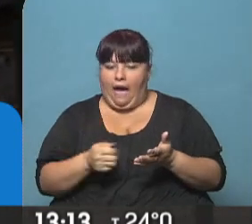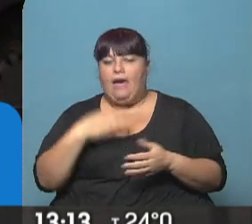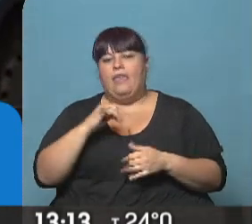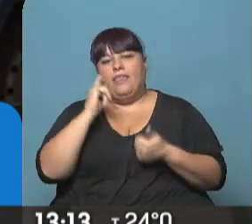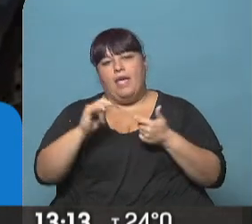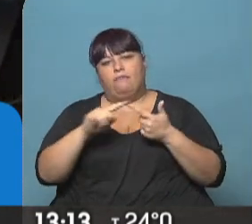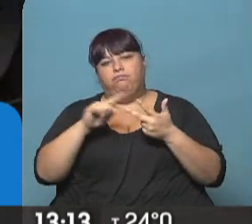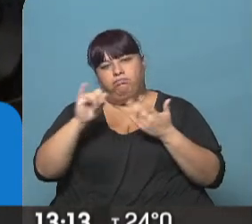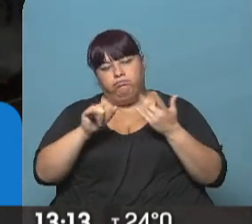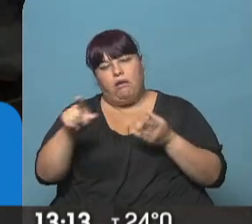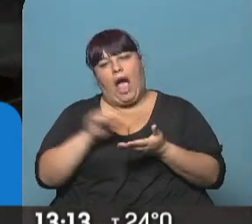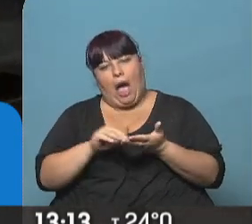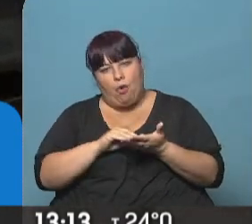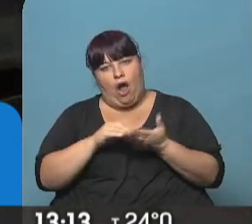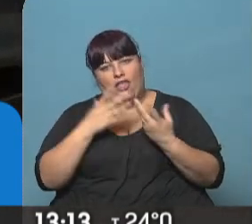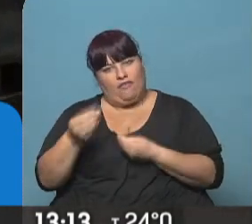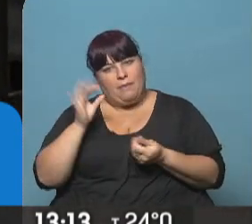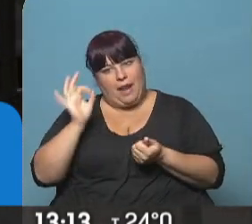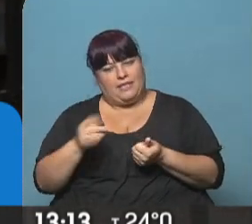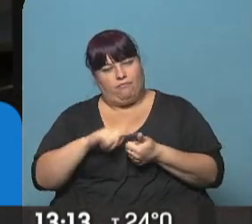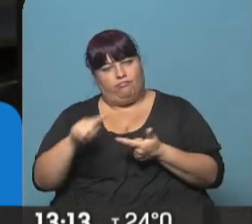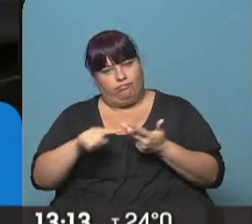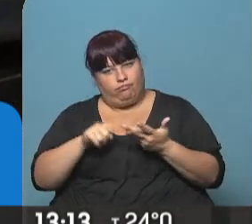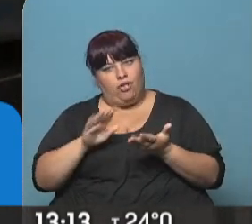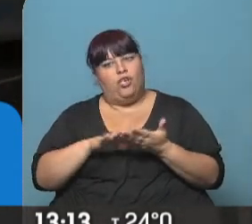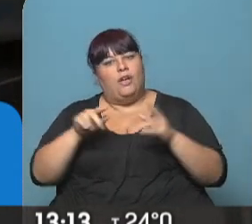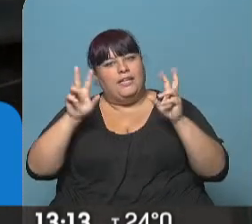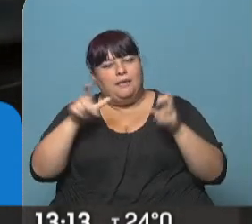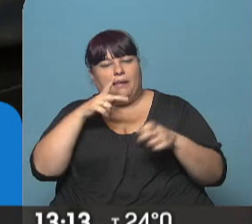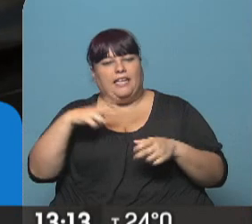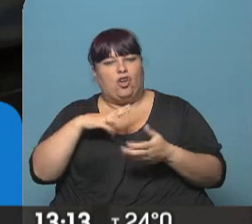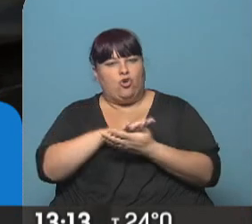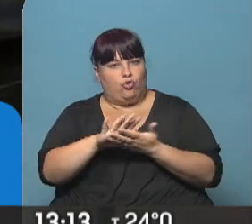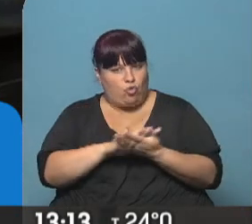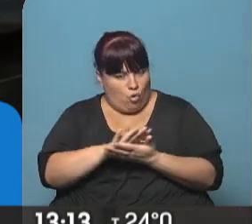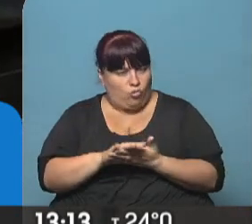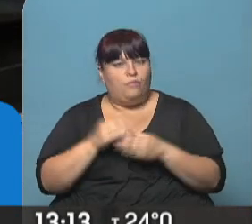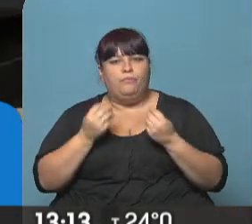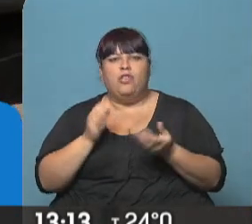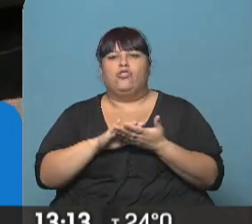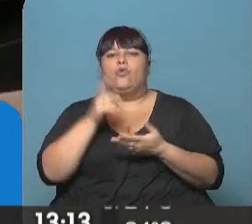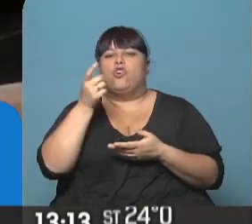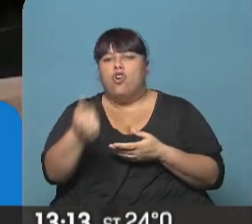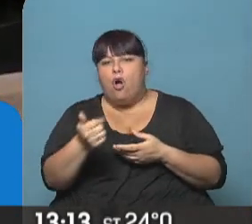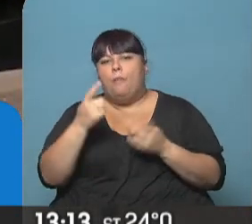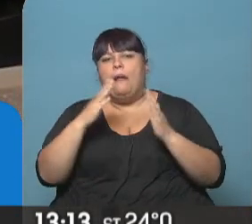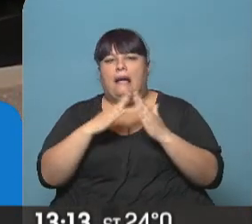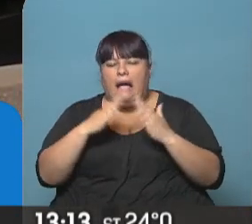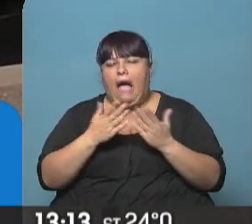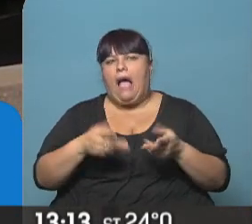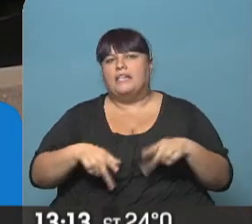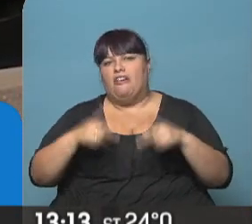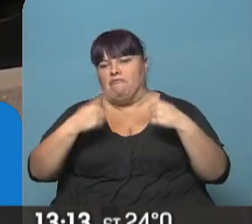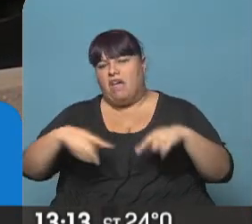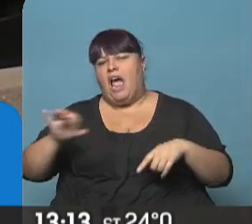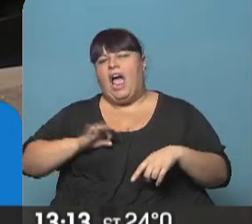en causa también a sus abogados defensores con respecto a esta causa de presunto enriquecimiento ilícito, tiene que ver con la compra de algunos inmuebles allí